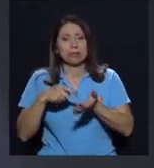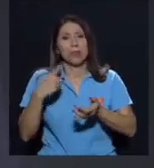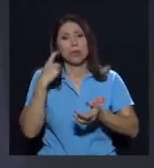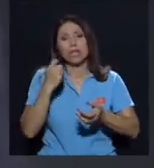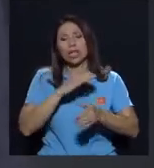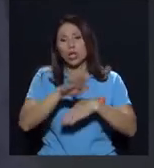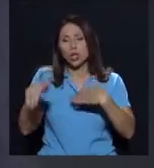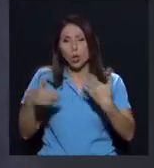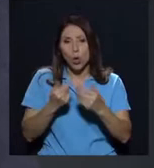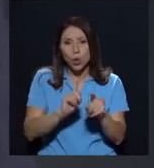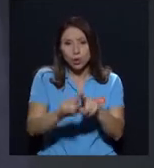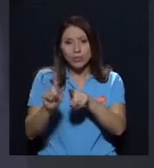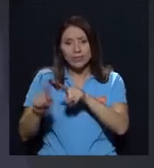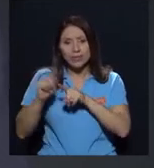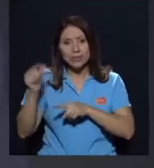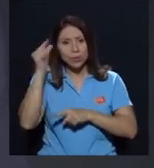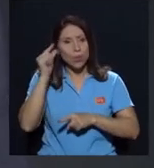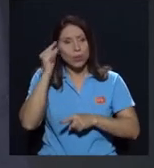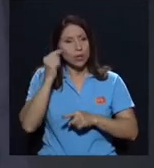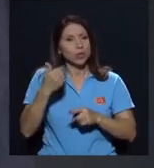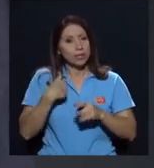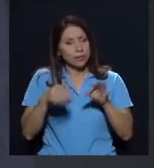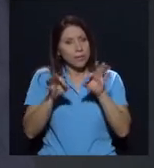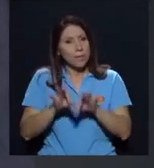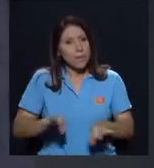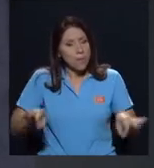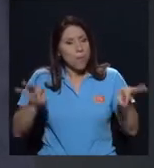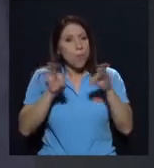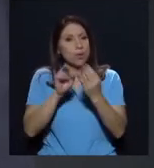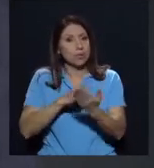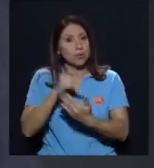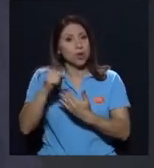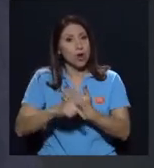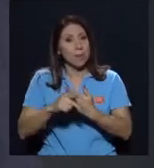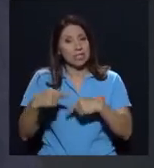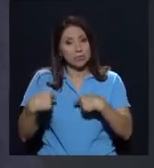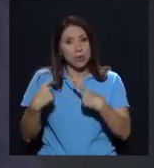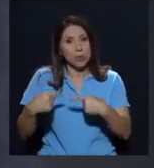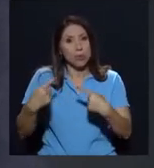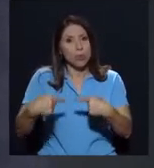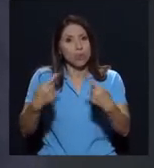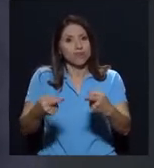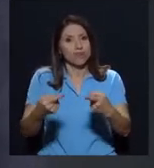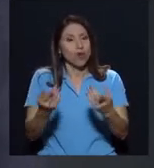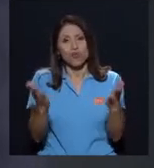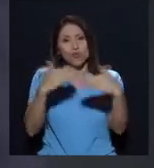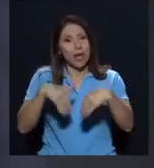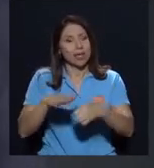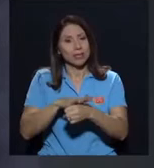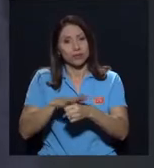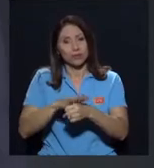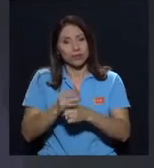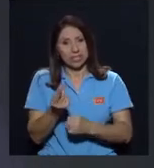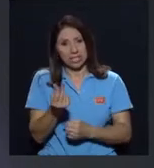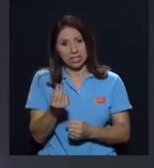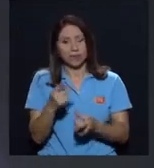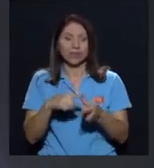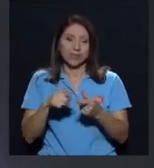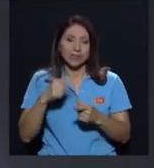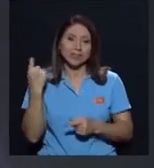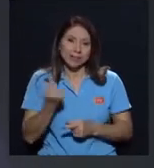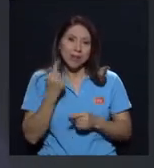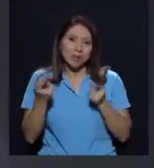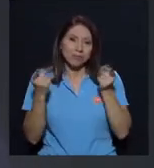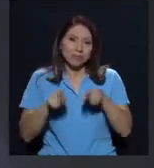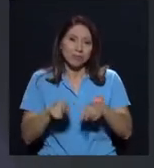programas importantes interesantes que desarrollar para los cuales el dinero no alcanza así que desde ese punto de vista siempre vamos a tener un problema